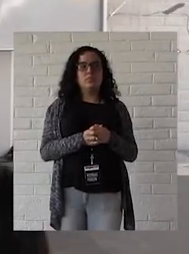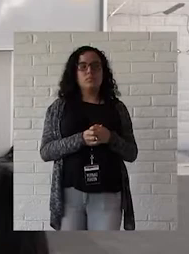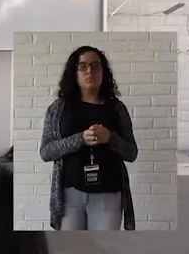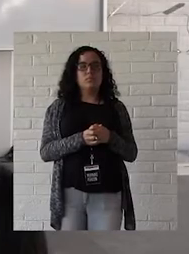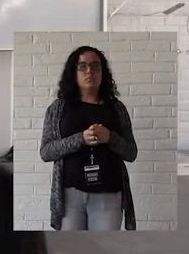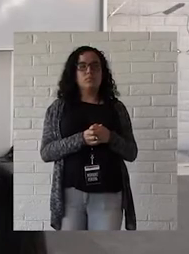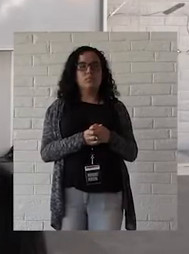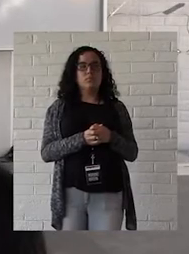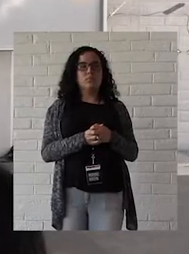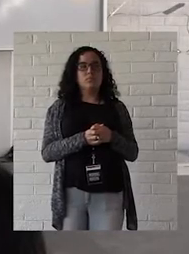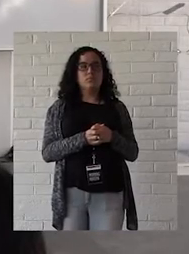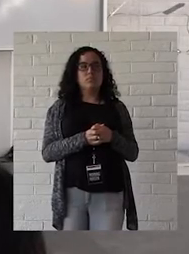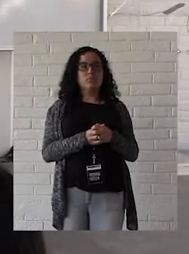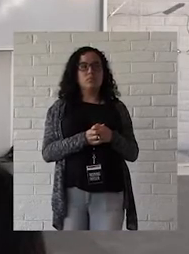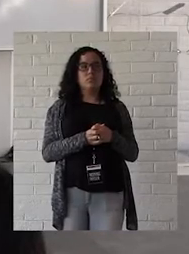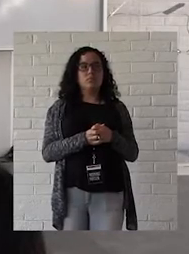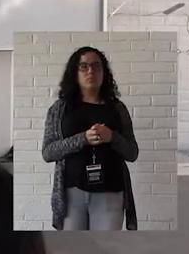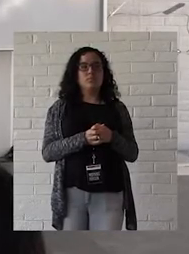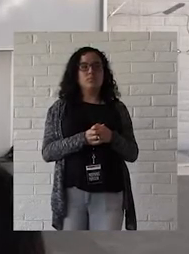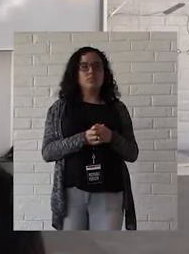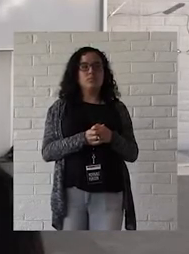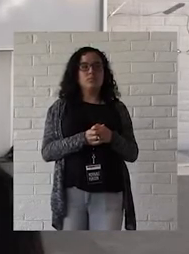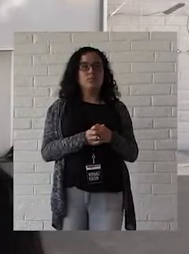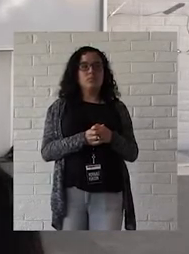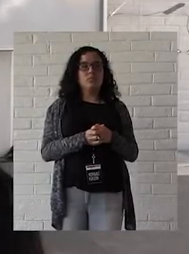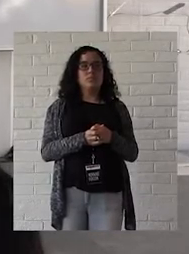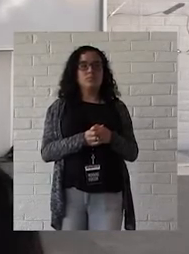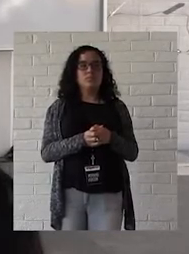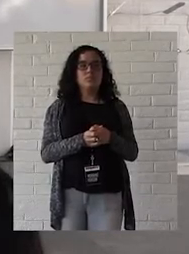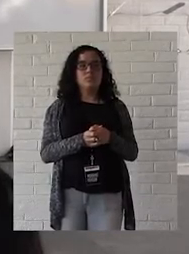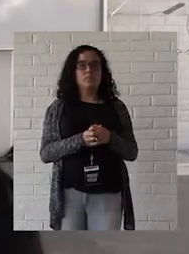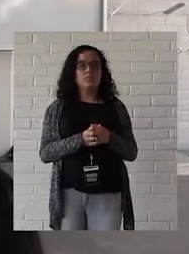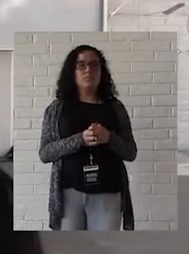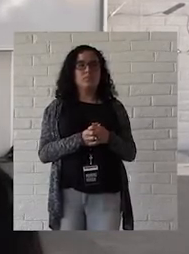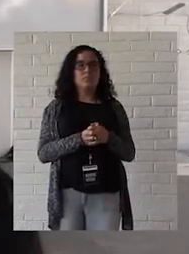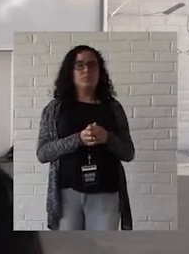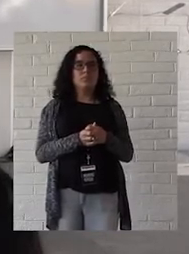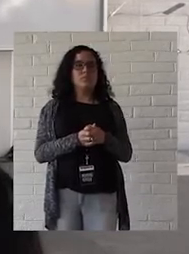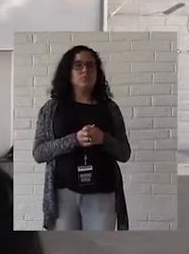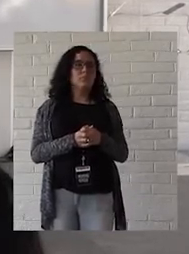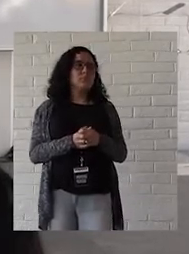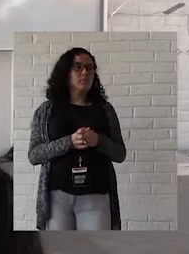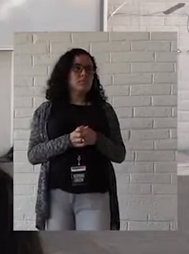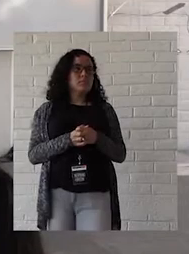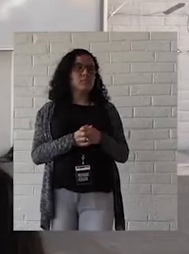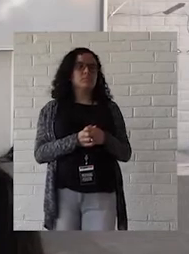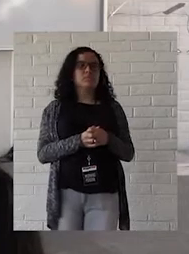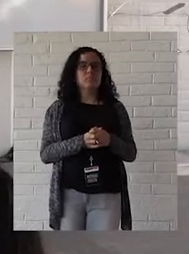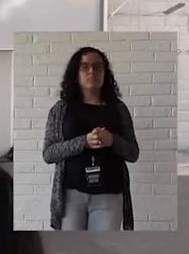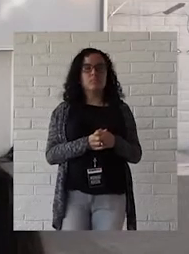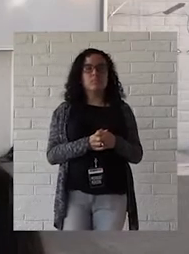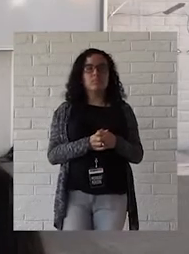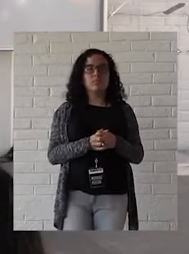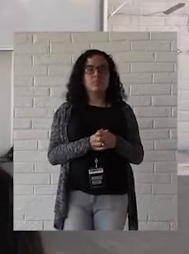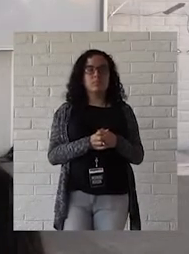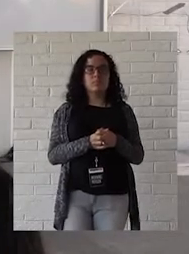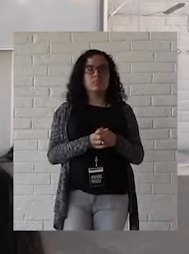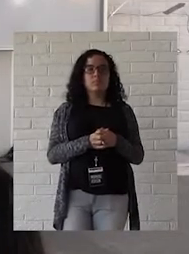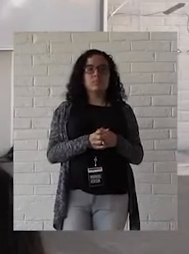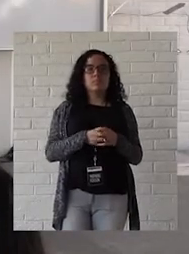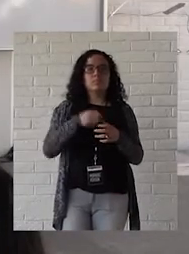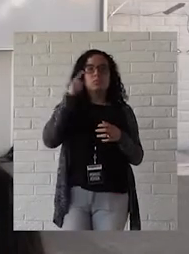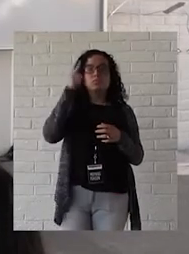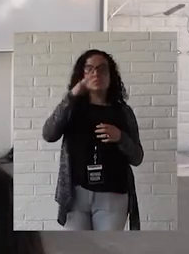A ver, les voy a explicar. Acuérdate, y todas con las opciones. Okay. Más bien, tú vas a